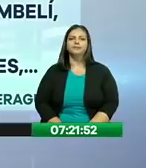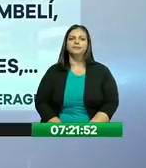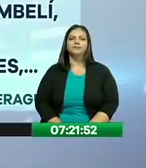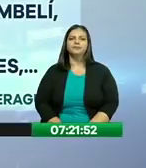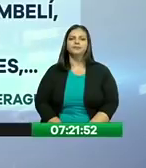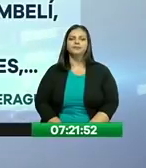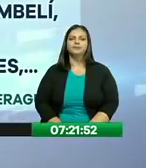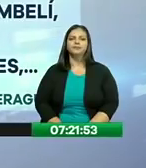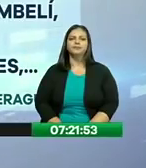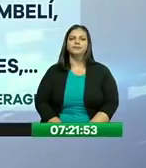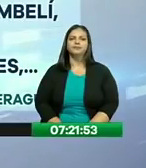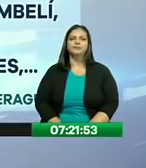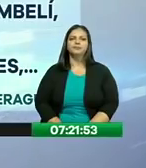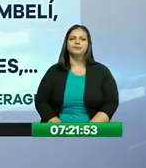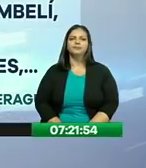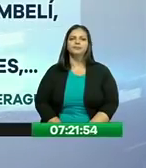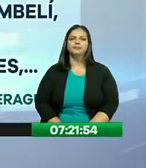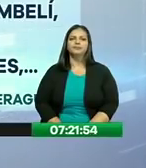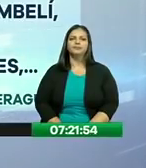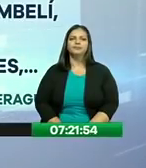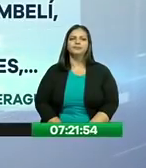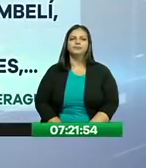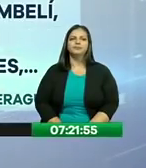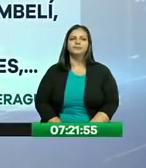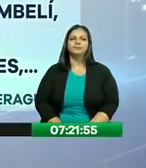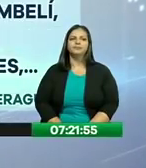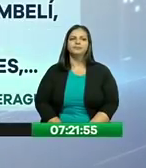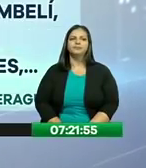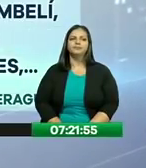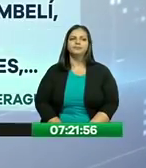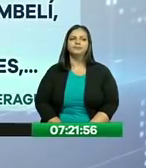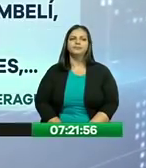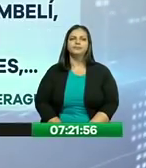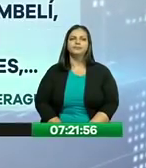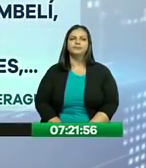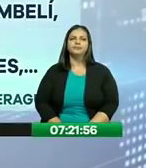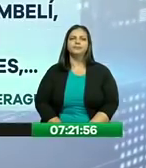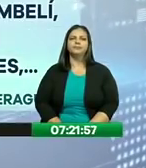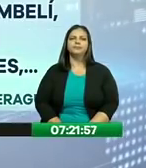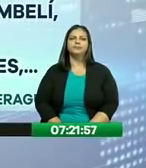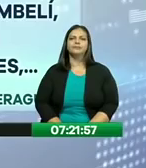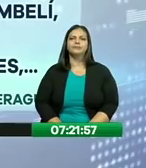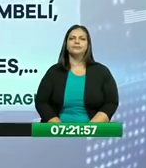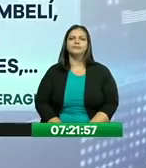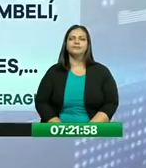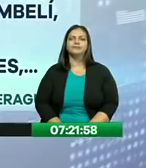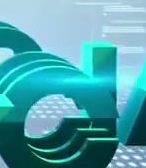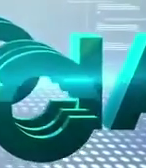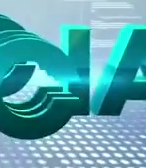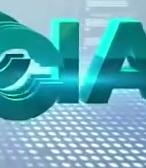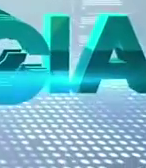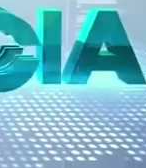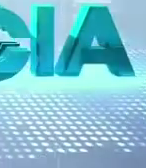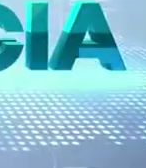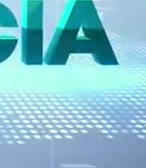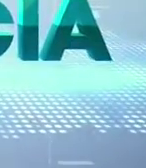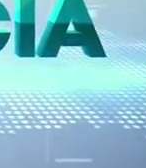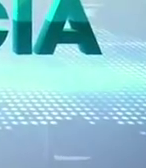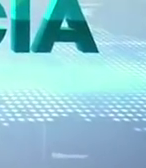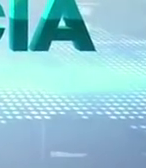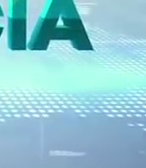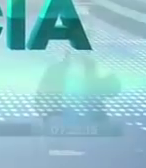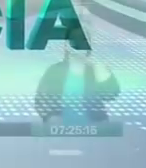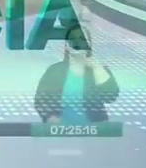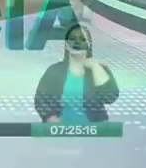Malvinas, Jaime Toral, Jambelí, La Paz, Las Acacias, Las Tejas, Las Terrazas.